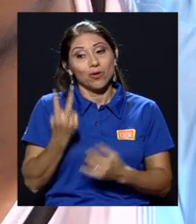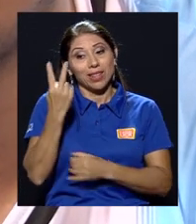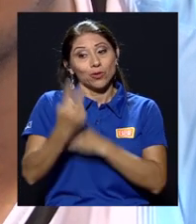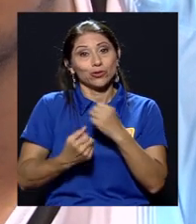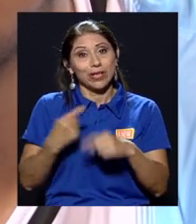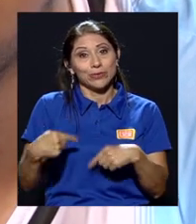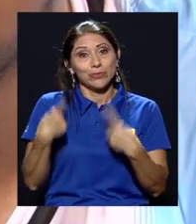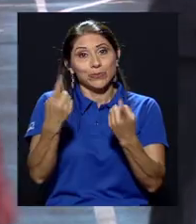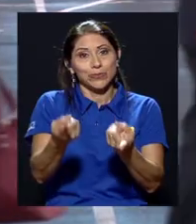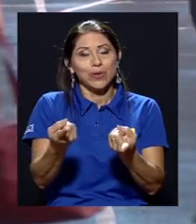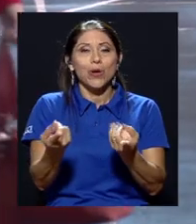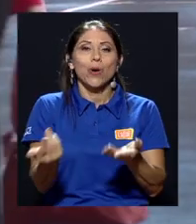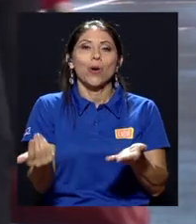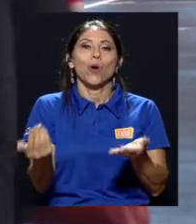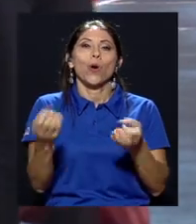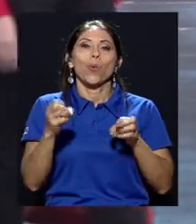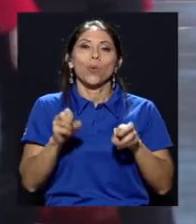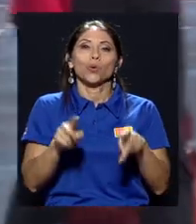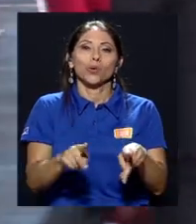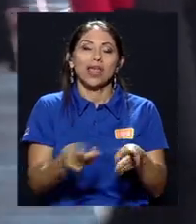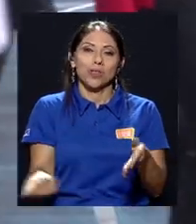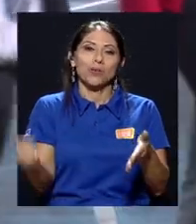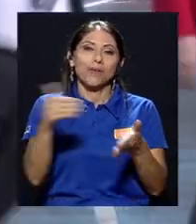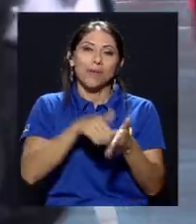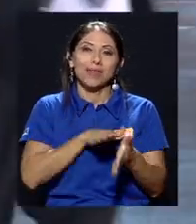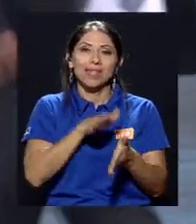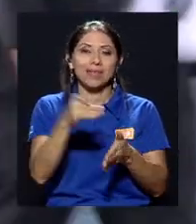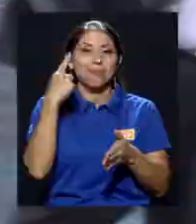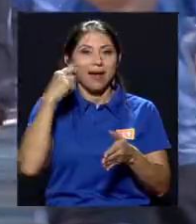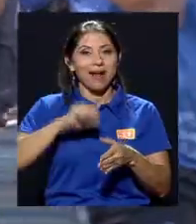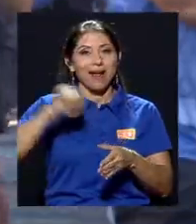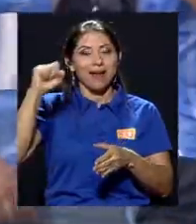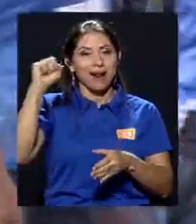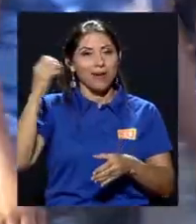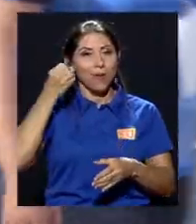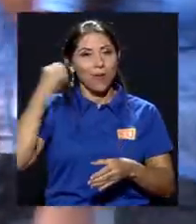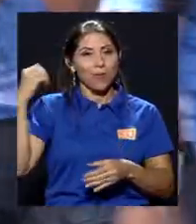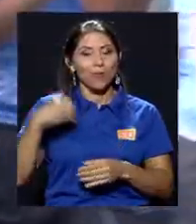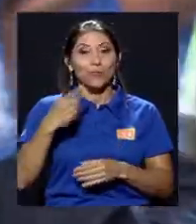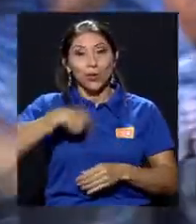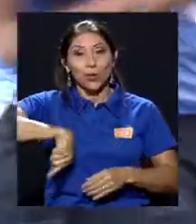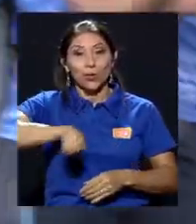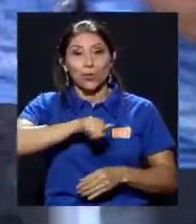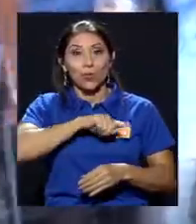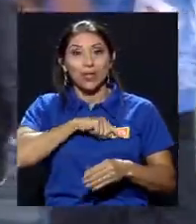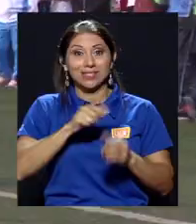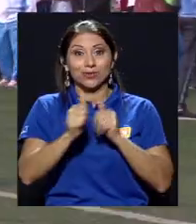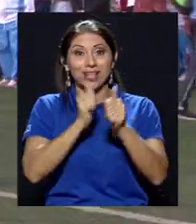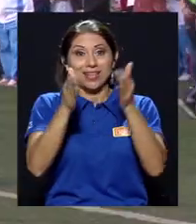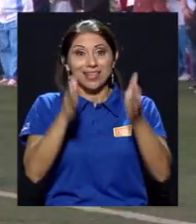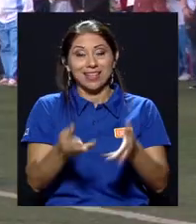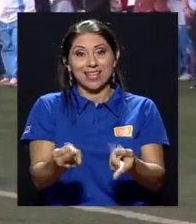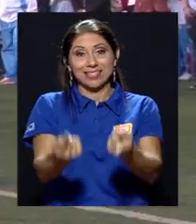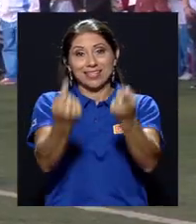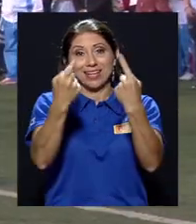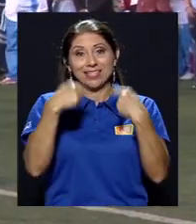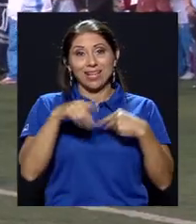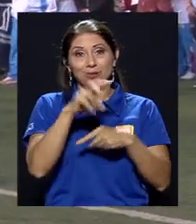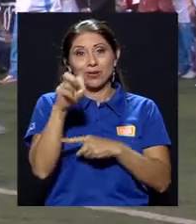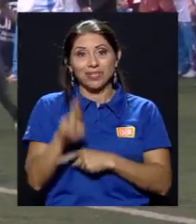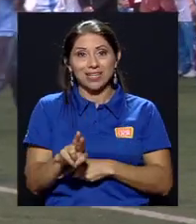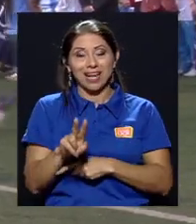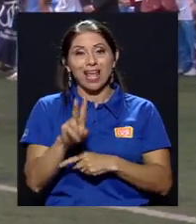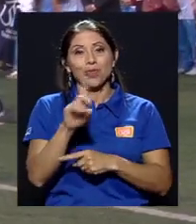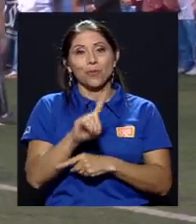tengamos la oportunidad de ir nuevamente e ir por el oro. Nuestra delegación regresó al país el domingo 22 de abril y desde